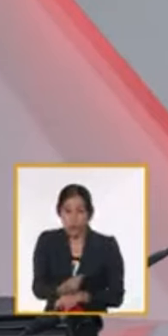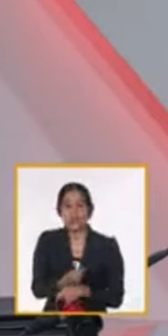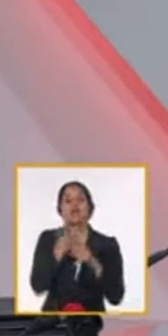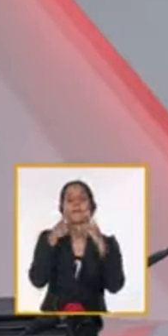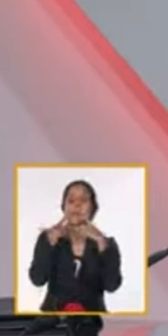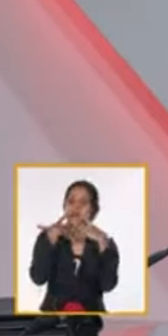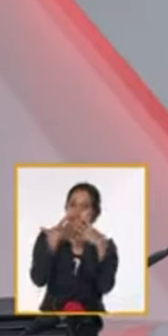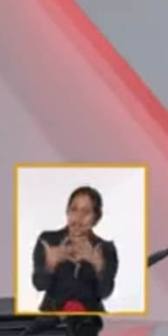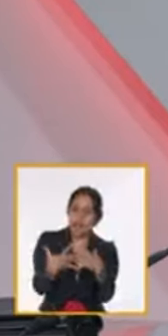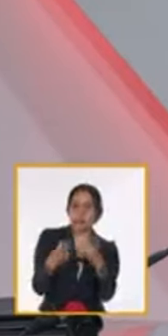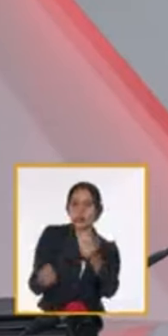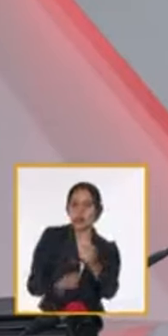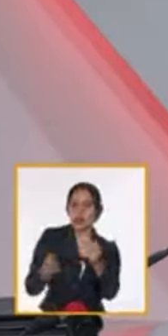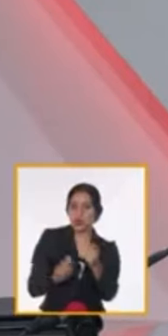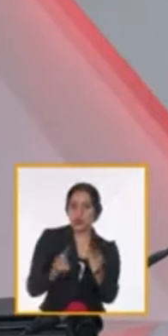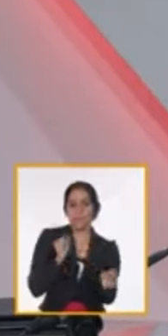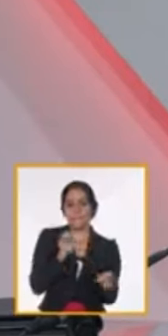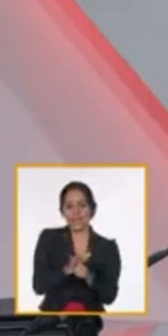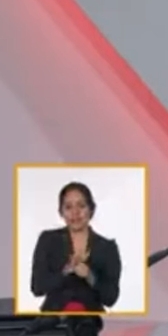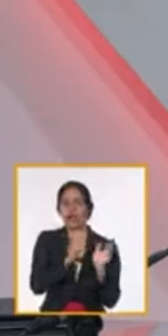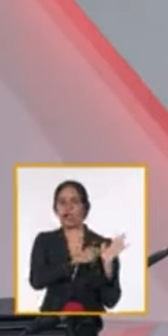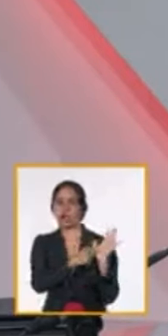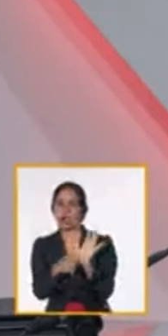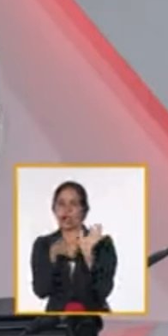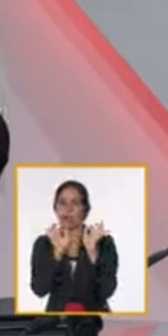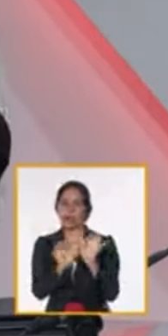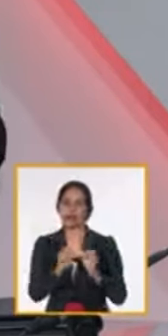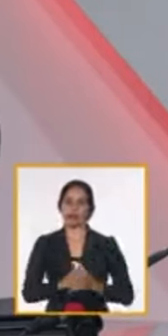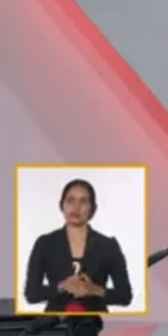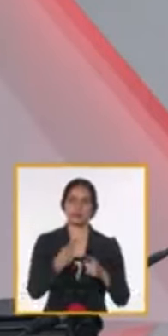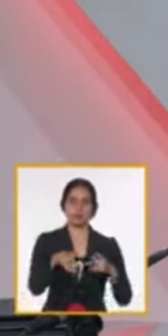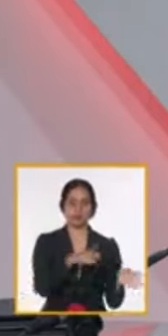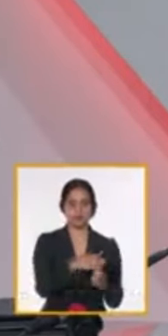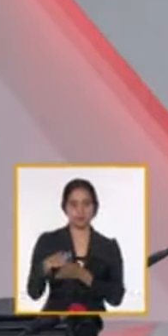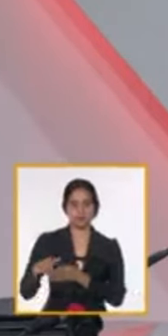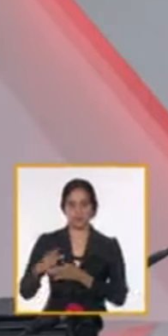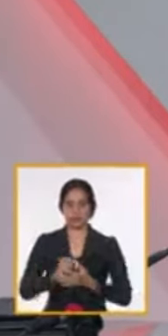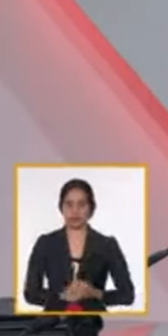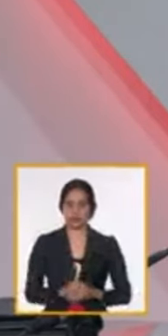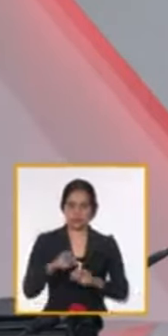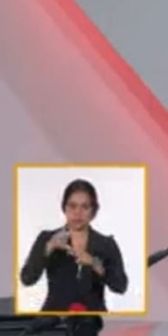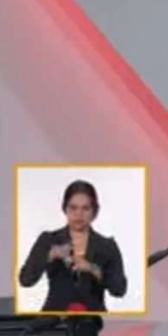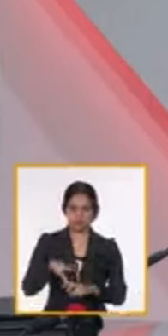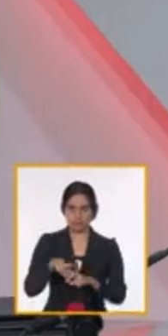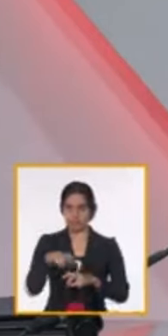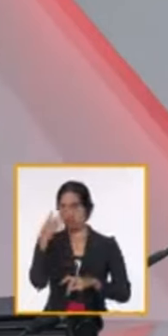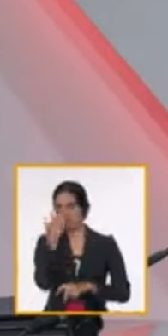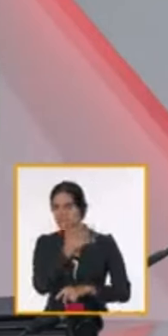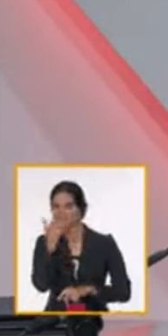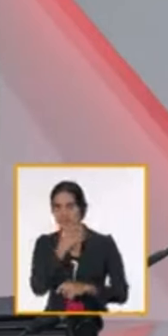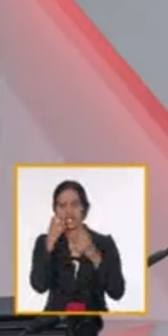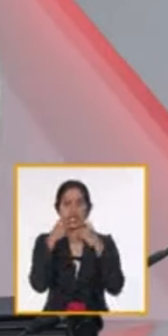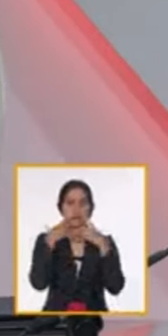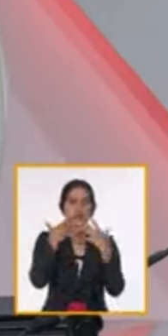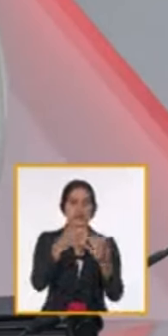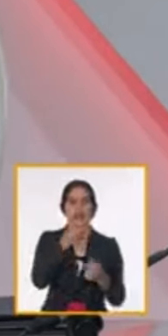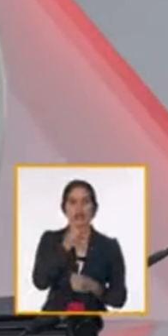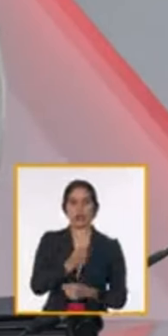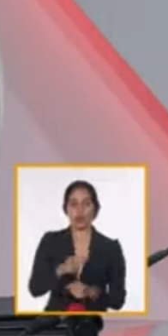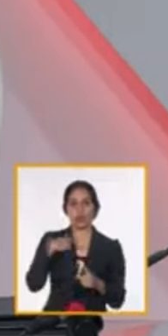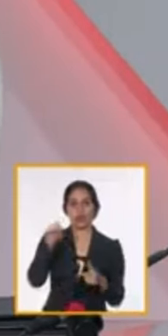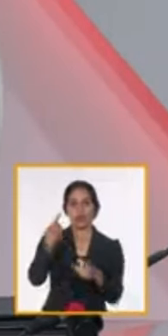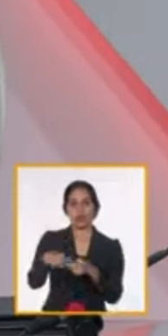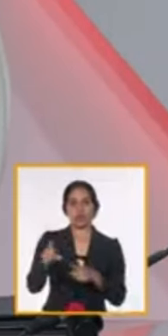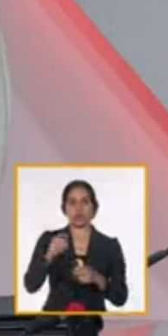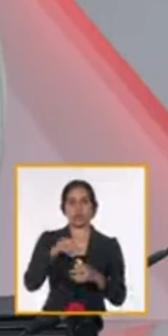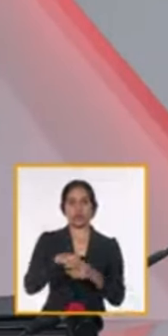visible de esa protesta. Para Rúa, que viene de Pensilvania, un lugar también donde ha habido mucha